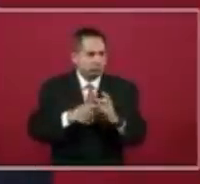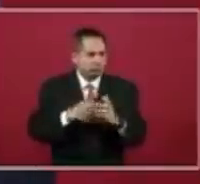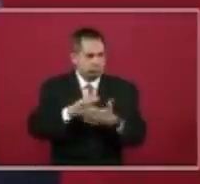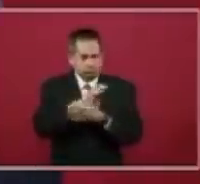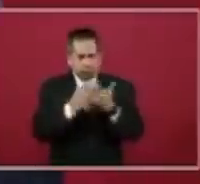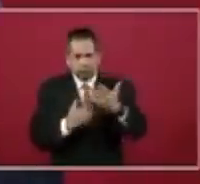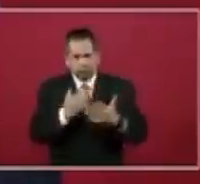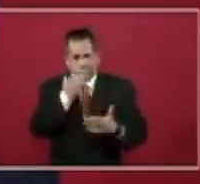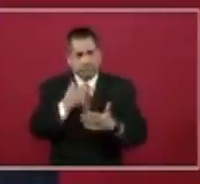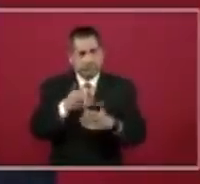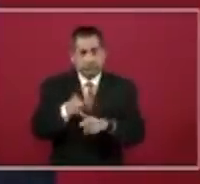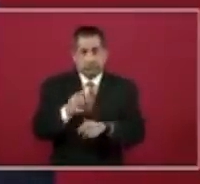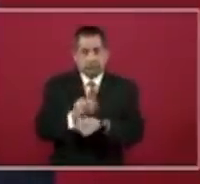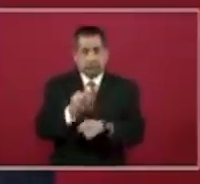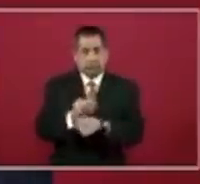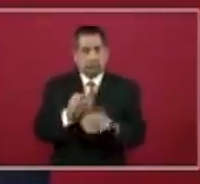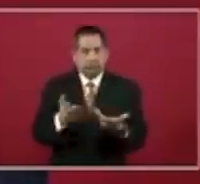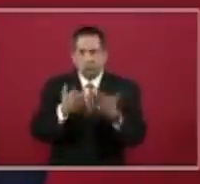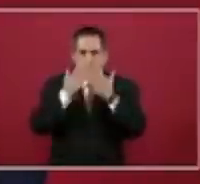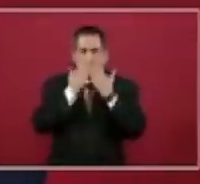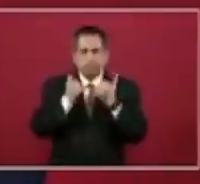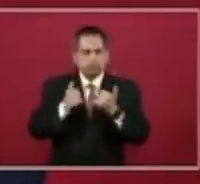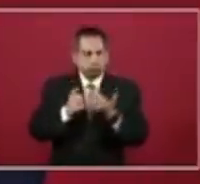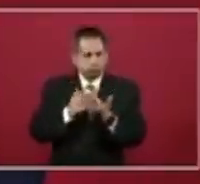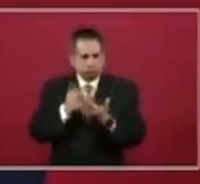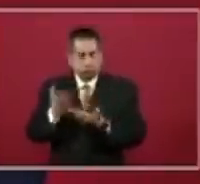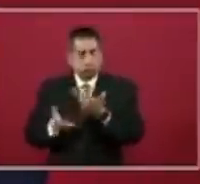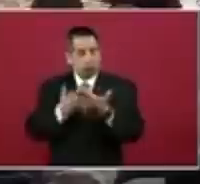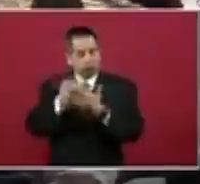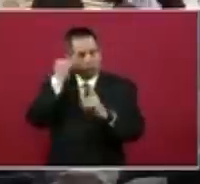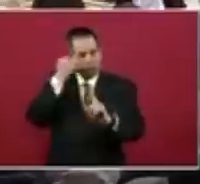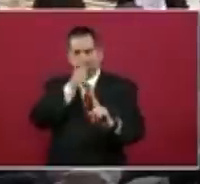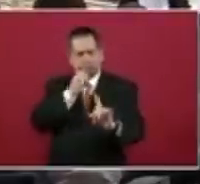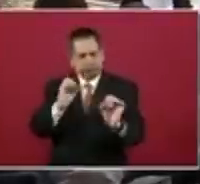Pero es que hasta ahora no tenemos producción.